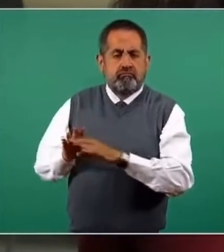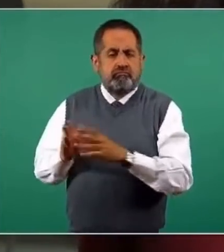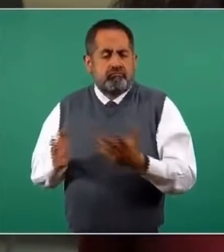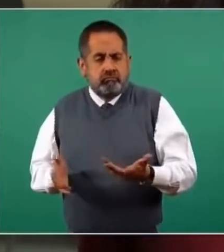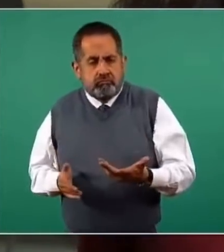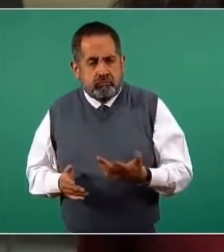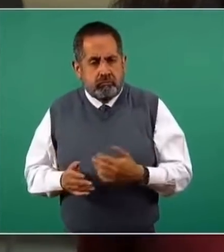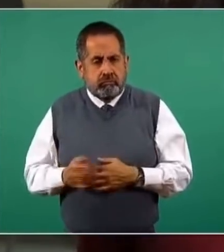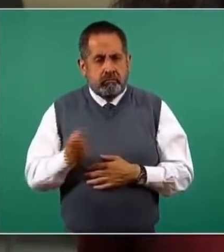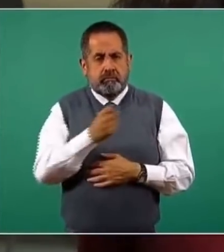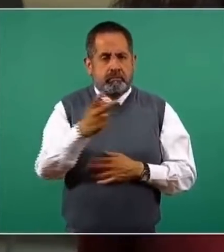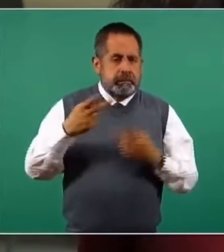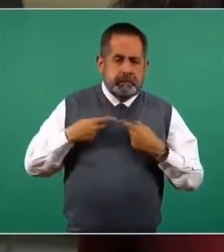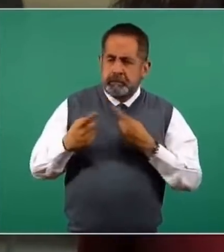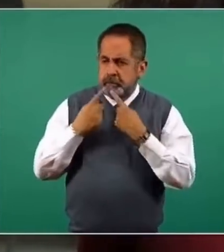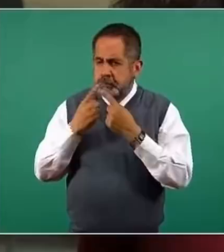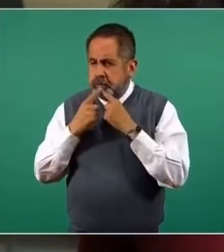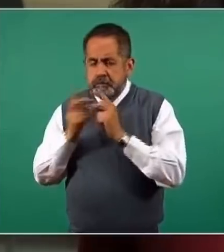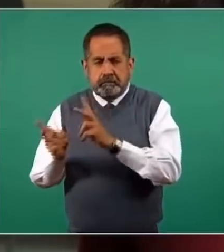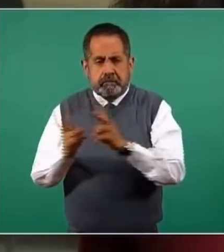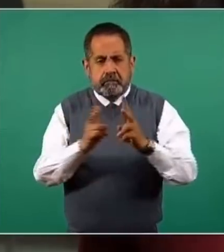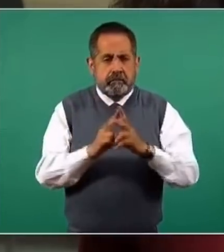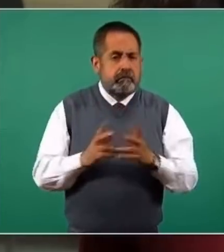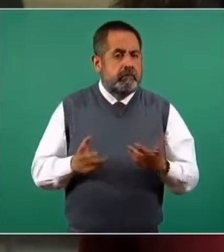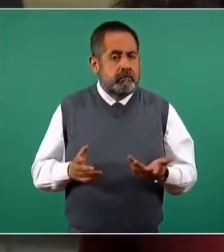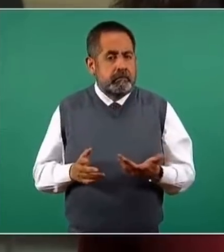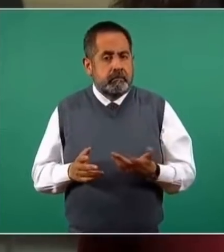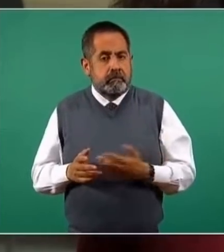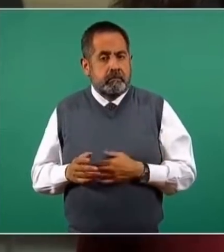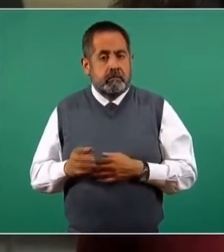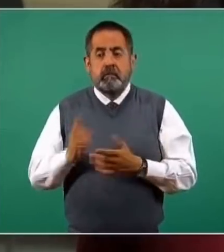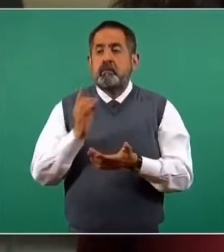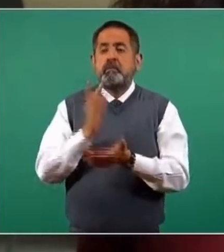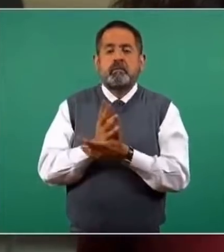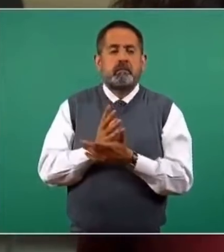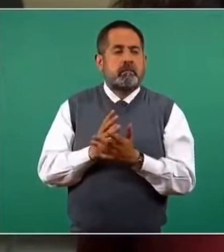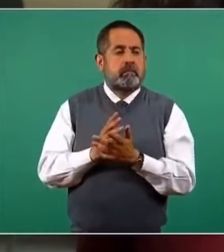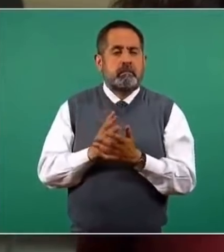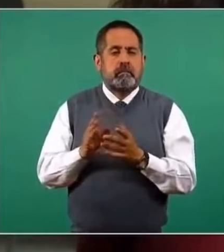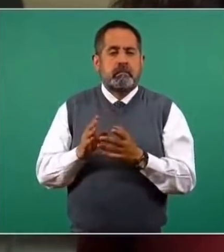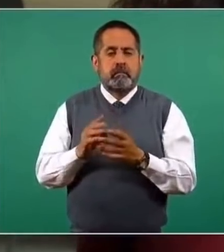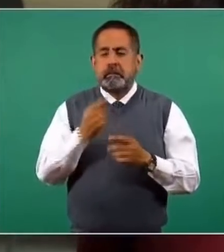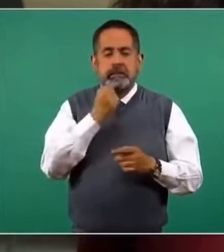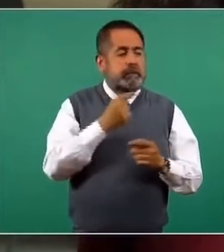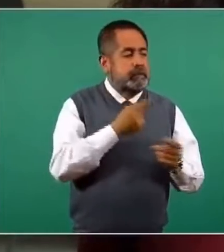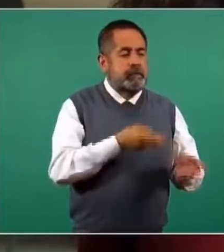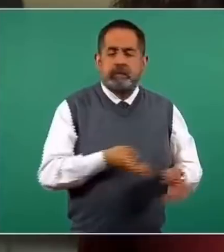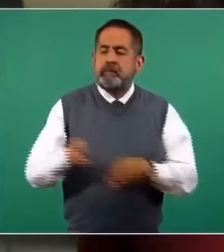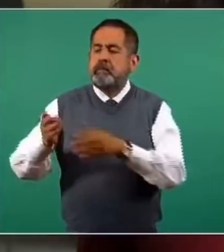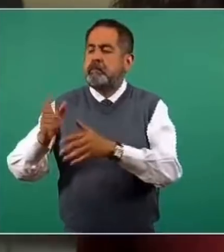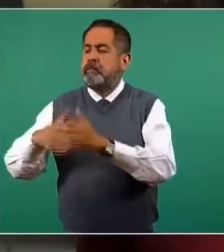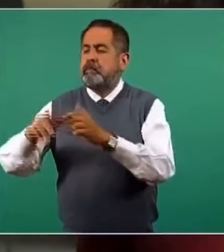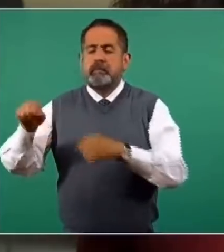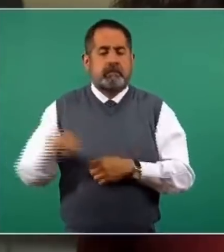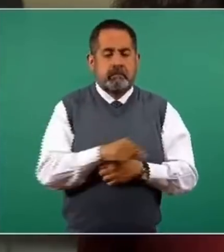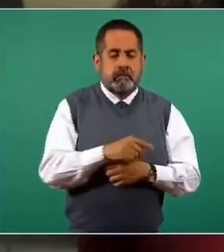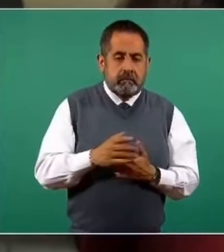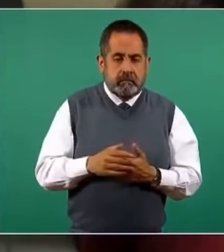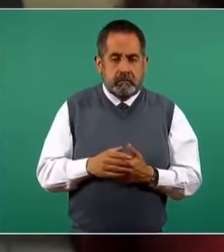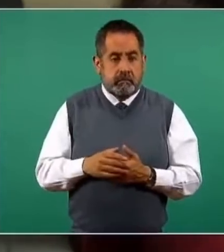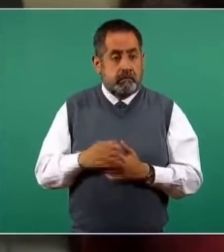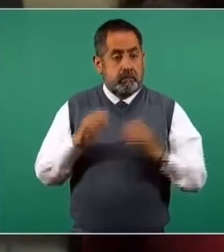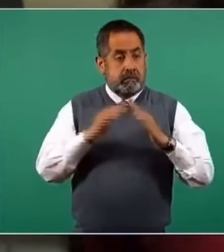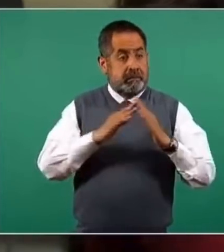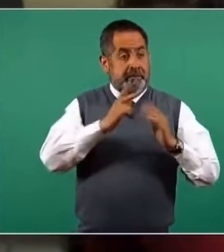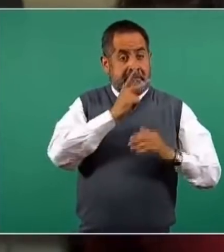personas con las que hemos platicado es que el regreso a clases no implica solo el movimiento de los niños a la escuela y el regreso, ¿no? Sino la salida de las